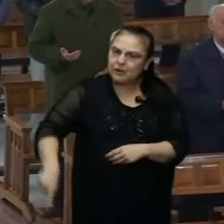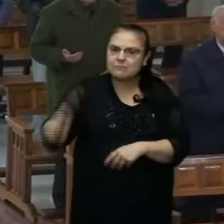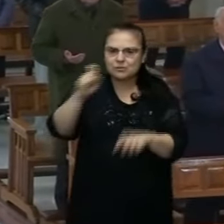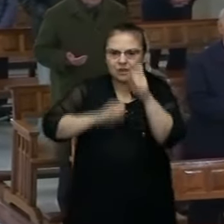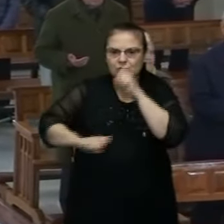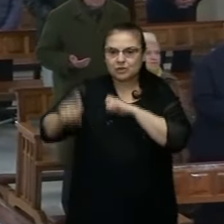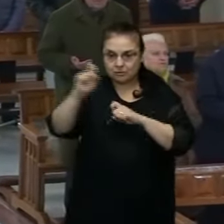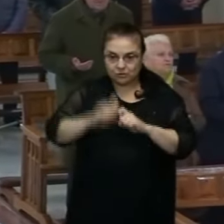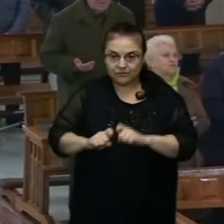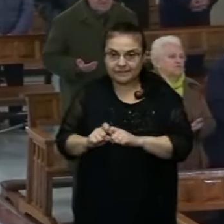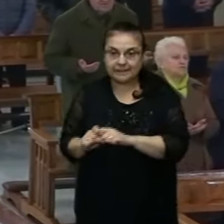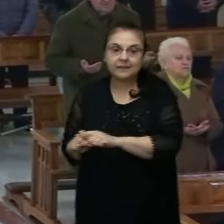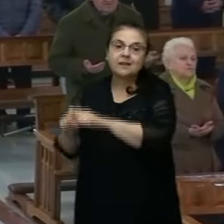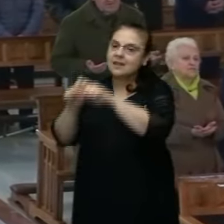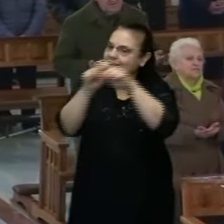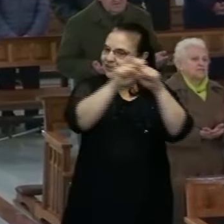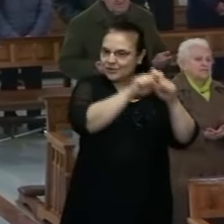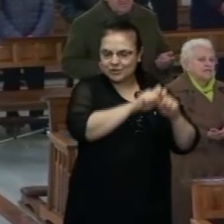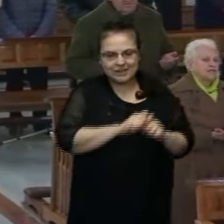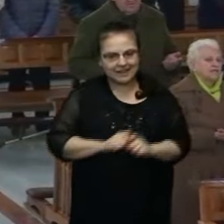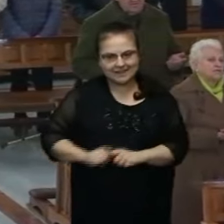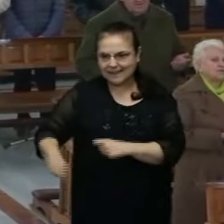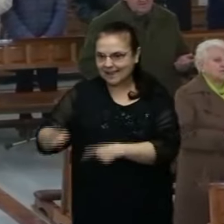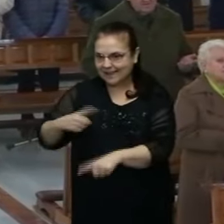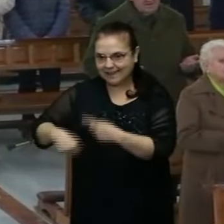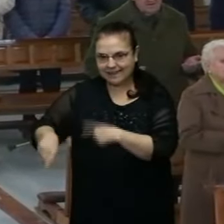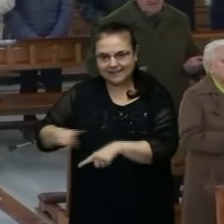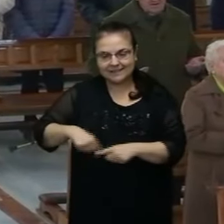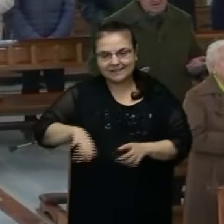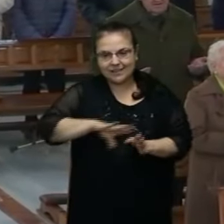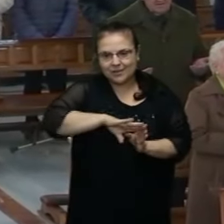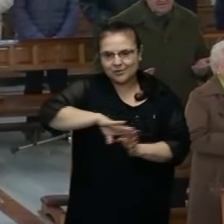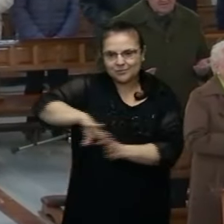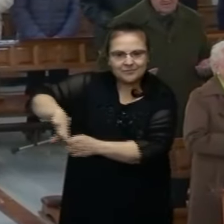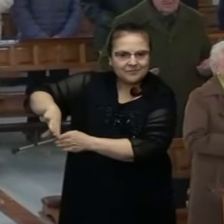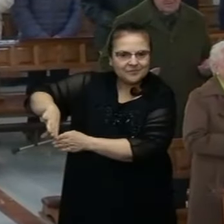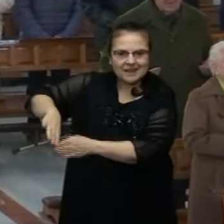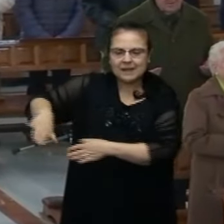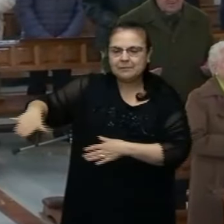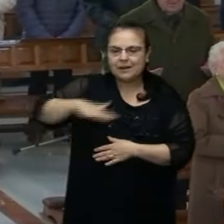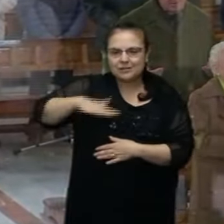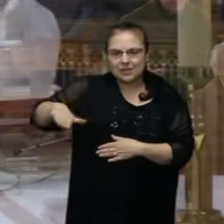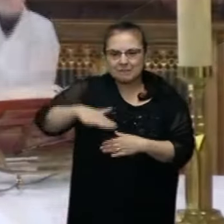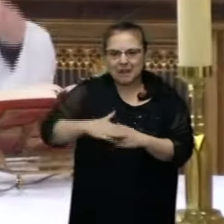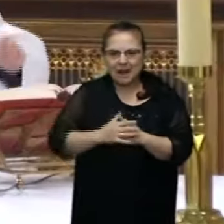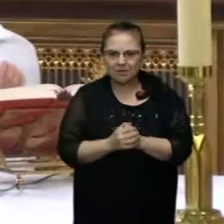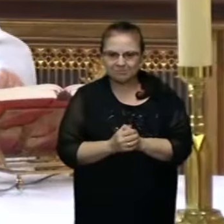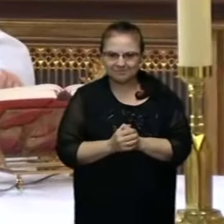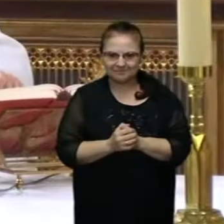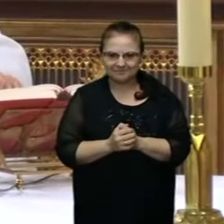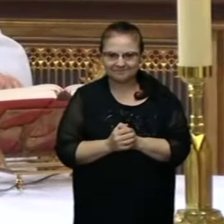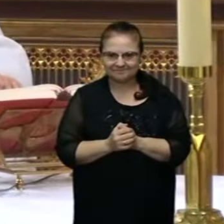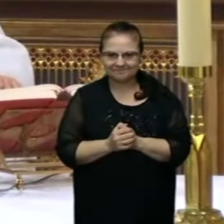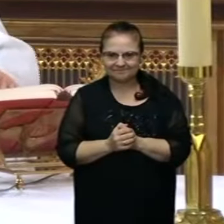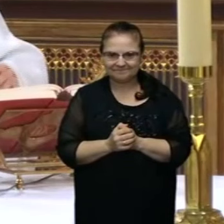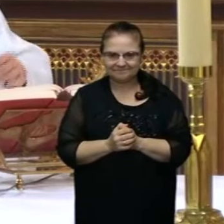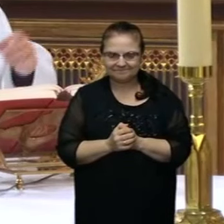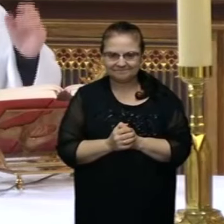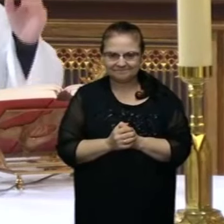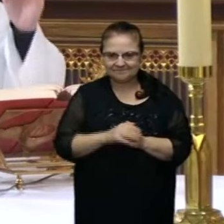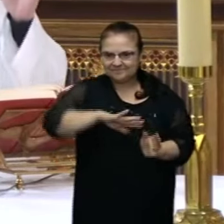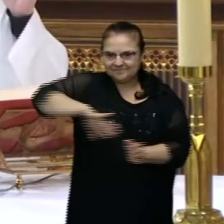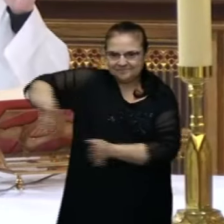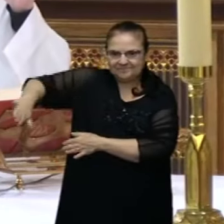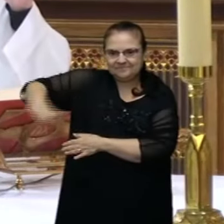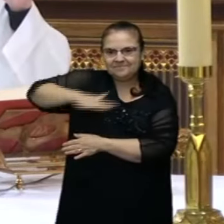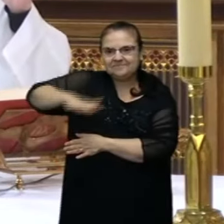nosotros perdonamos a los que nos ofenden. No nos dejes caer en la tentación y líbranos del mal. Líbranos